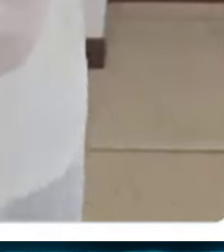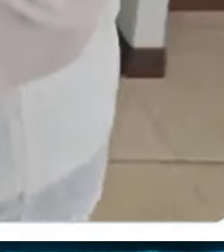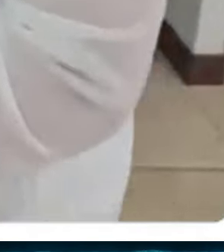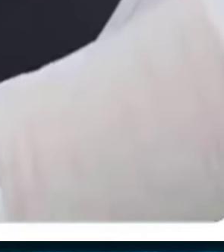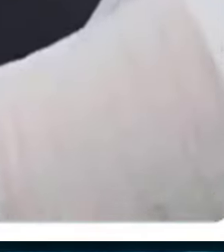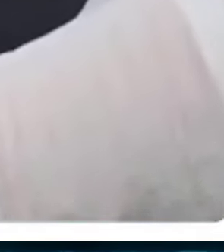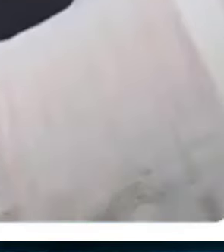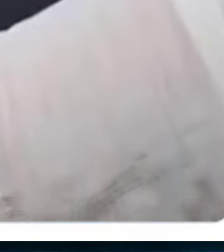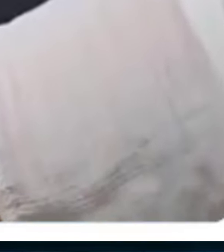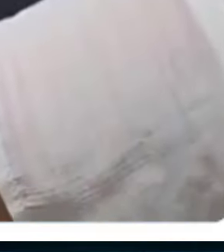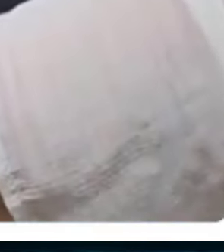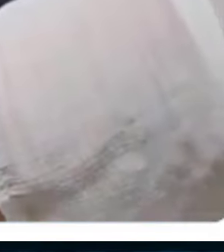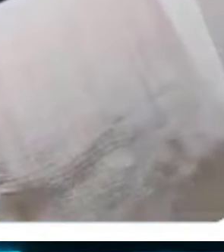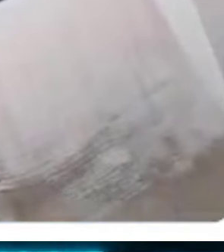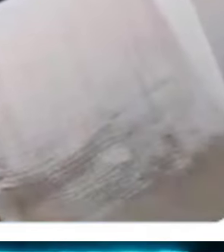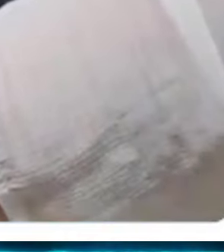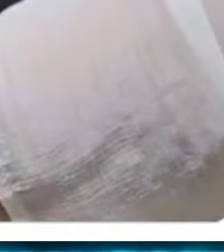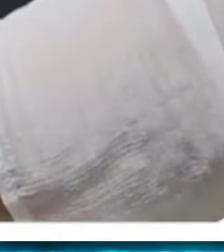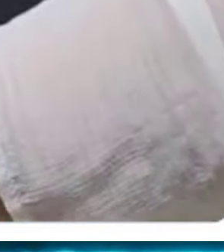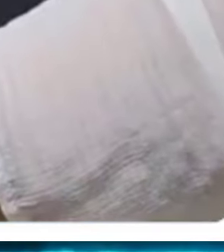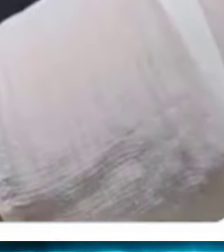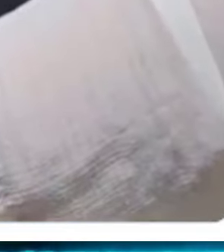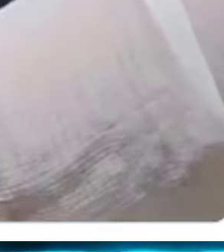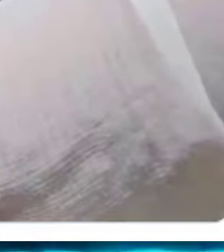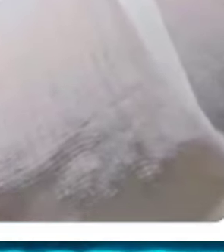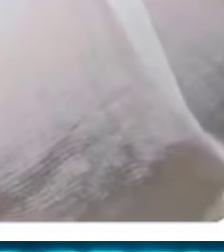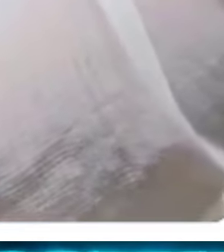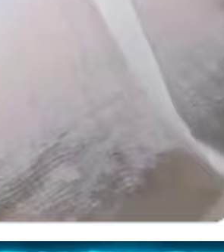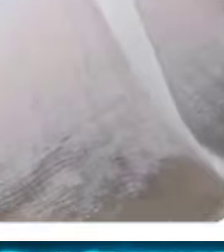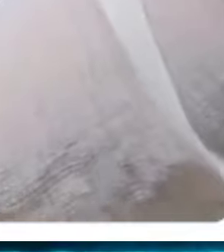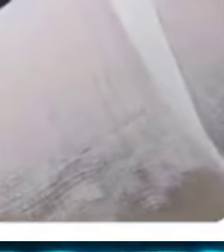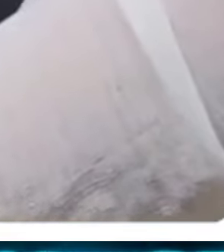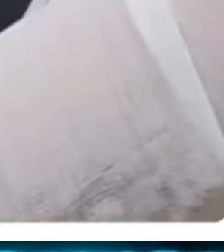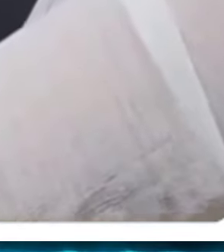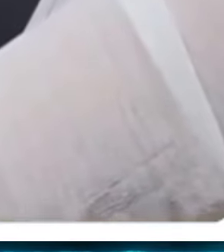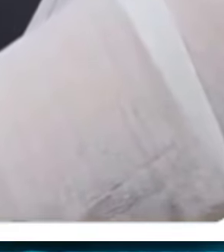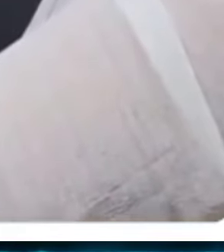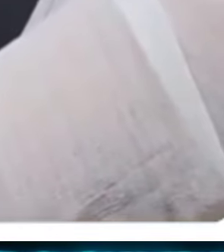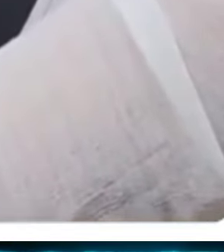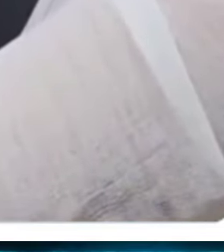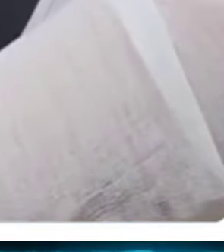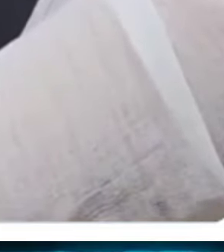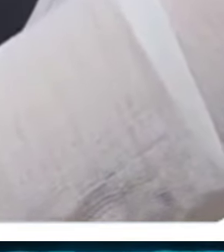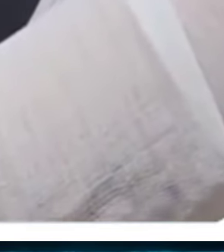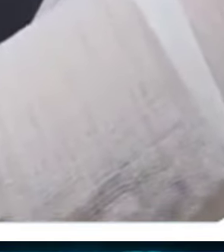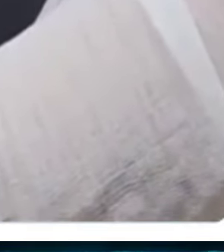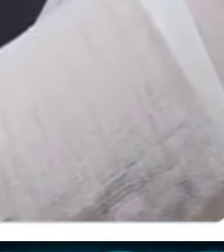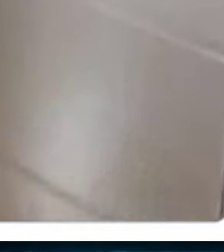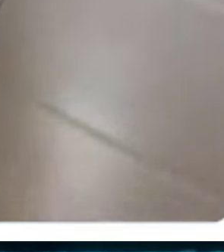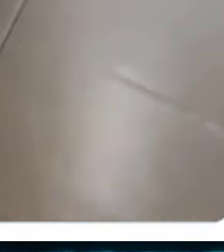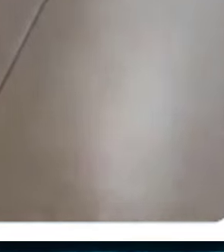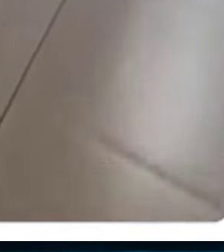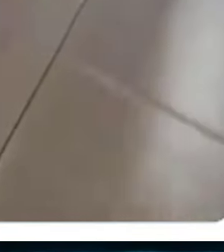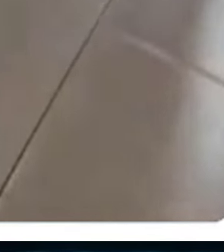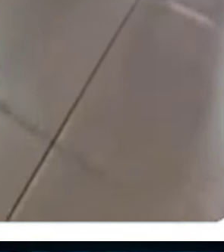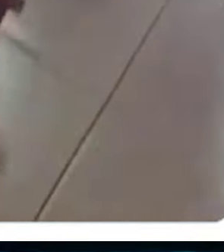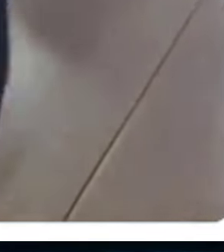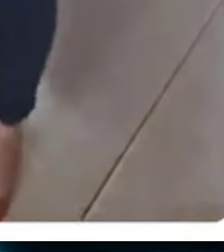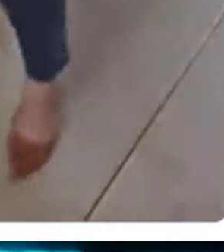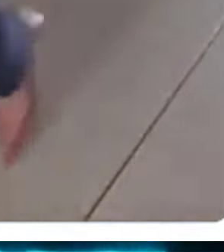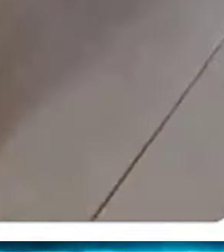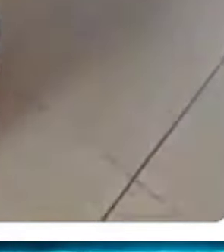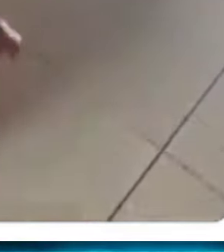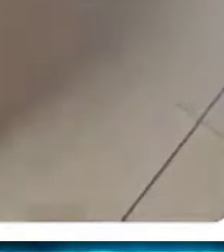$1,247,332. Las autoridades fiscales han solicitado a la Cámara Primera de lo Penal de la Primera Sección de San Salvador que Alberto